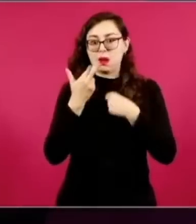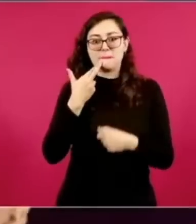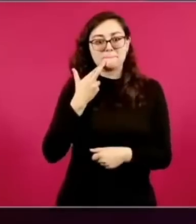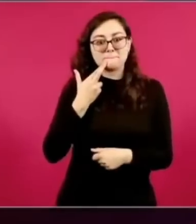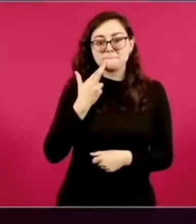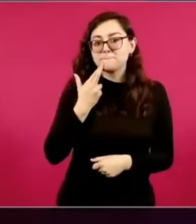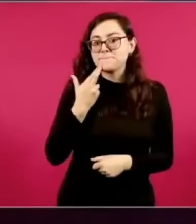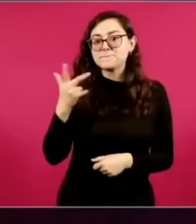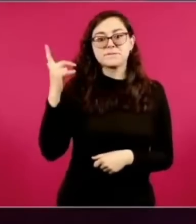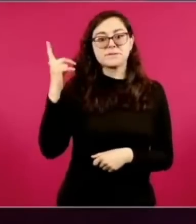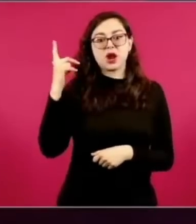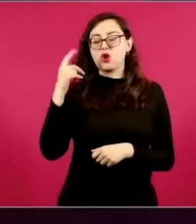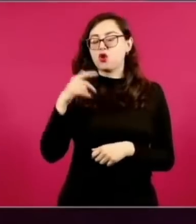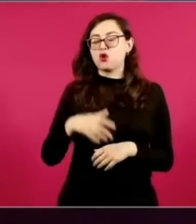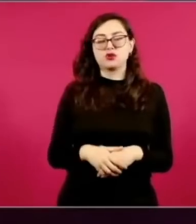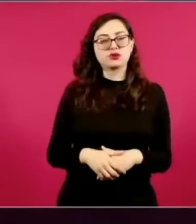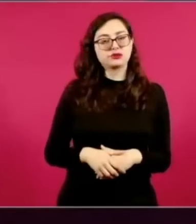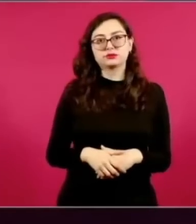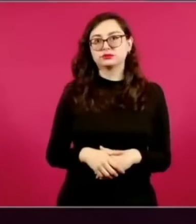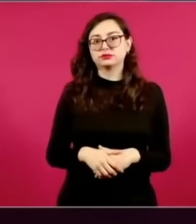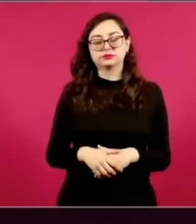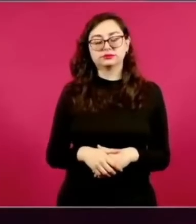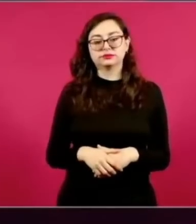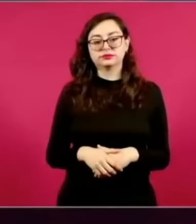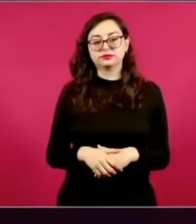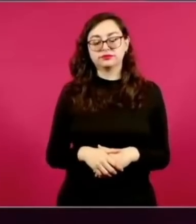ha existido en nuestro país,